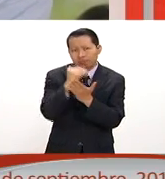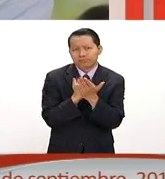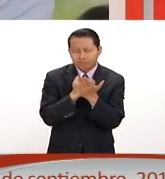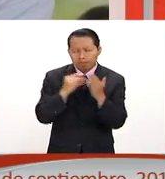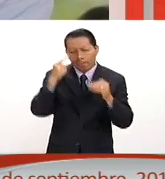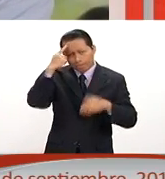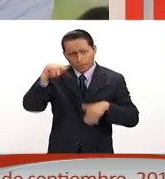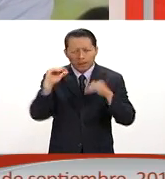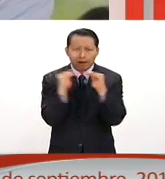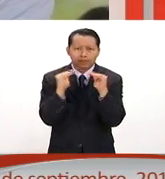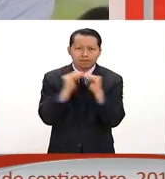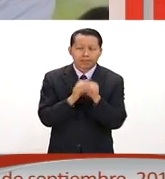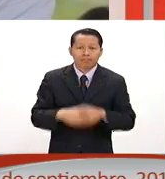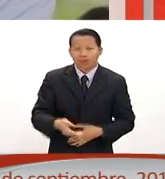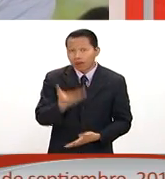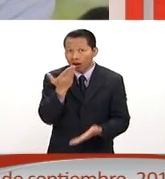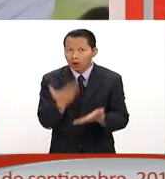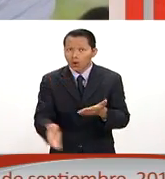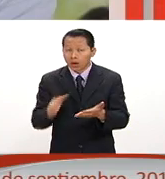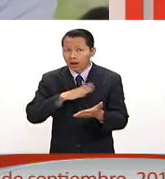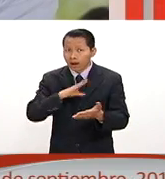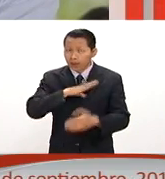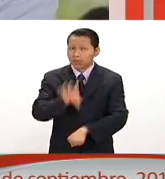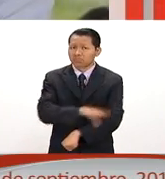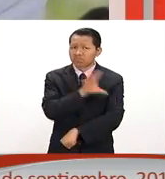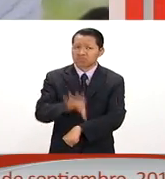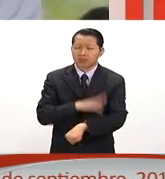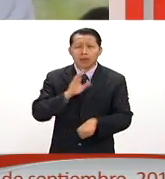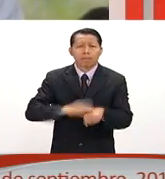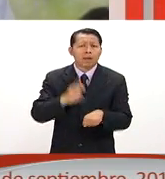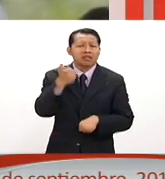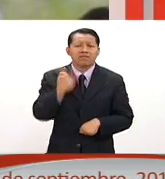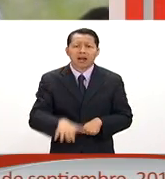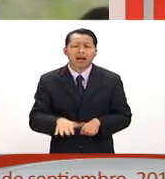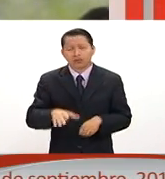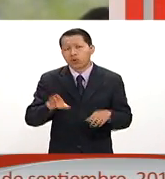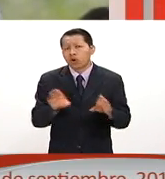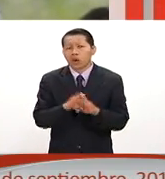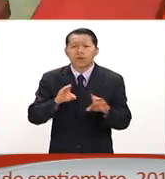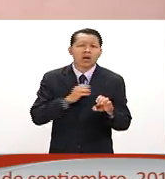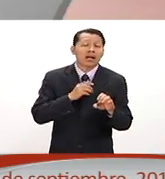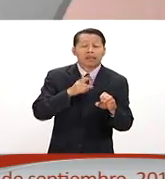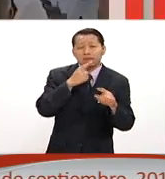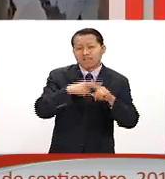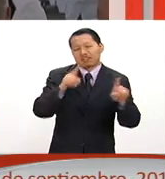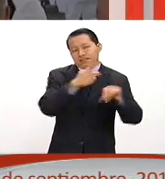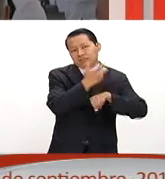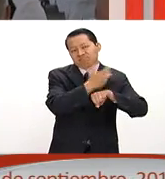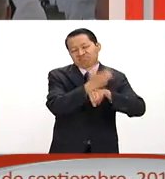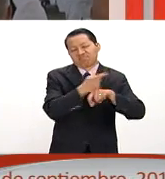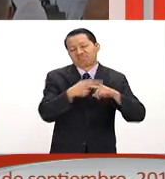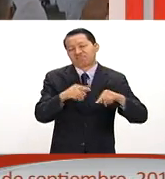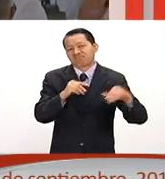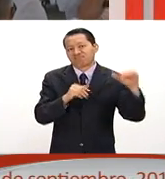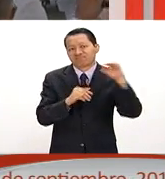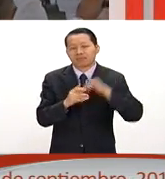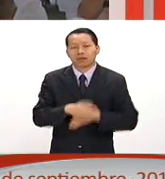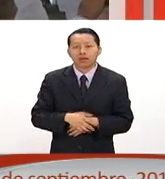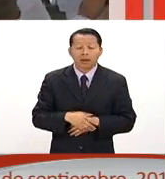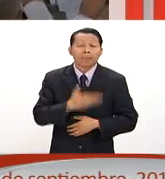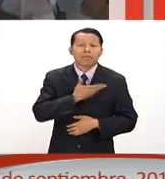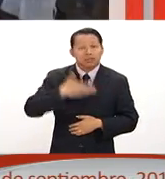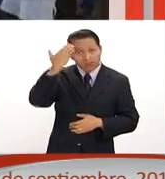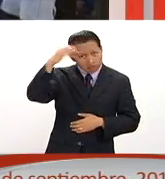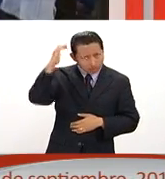prácticamente nuestra energía eléctrica incluso es más barata, no que todos los estados de la Unión Americana. El presidente Enrique Peña Nieto reitera